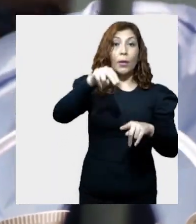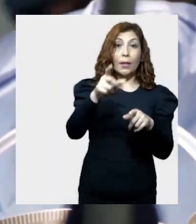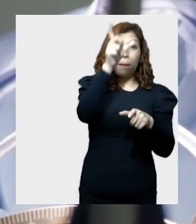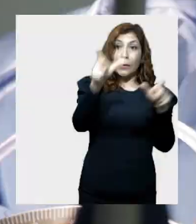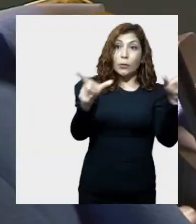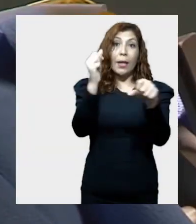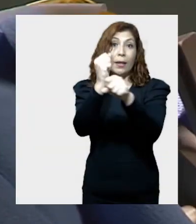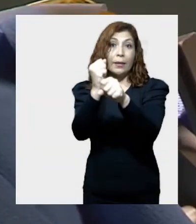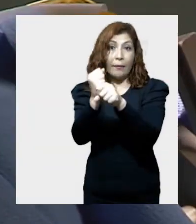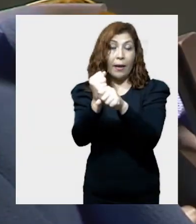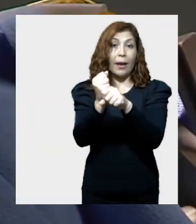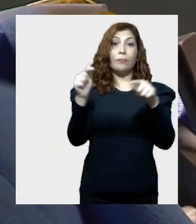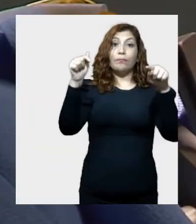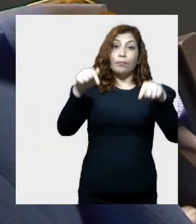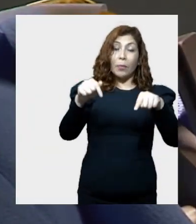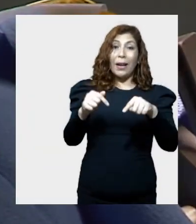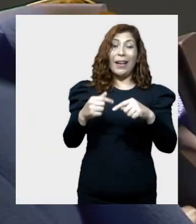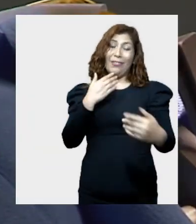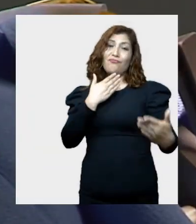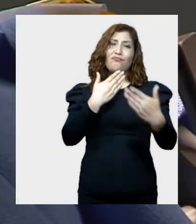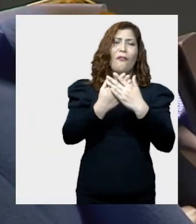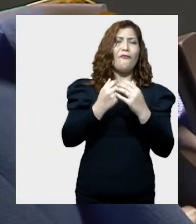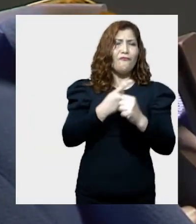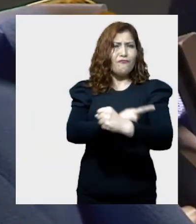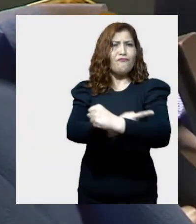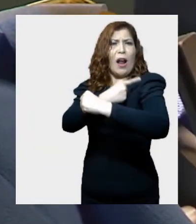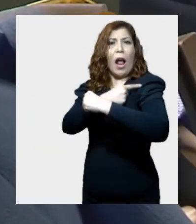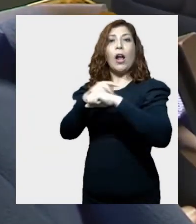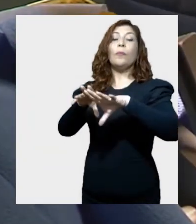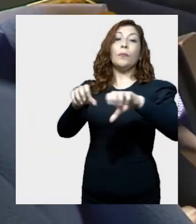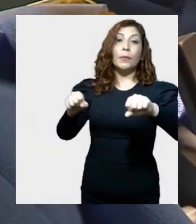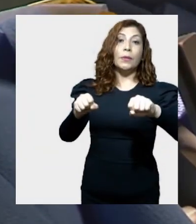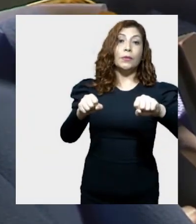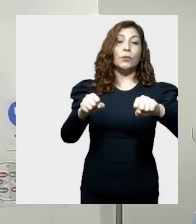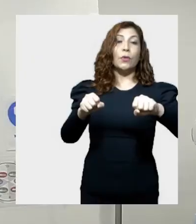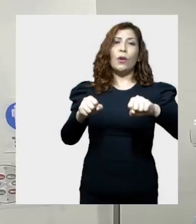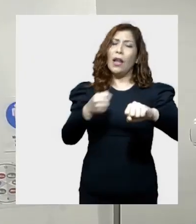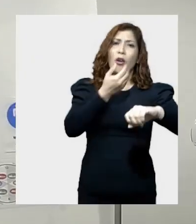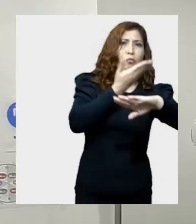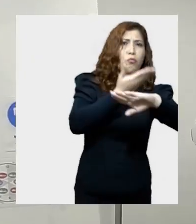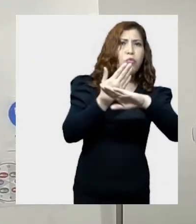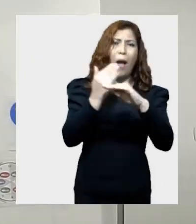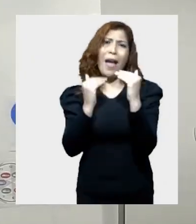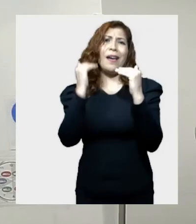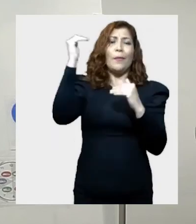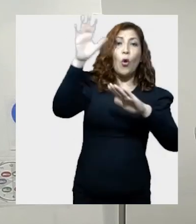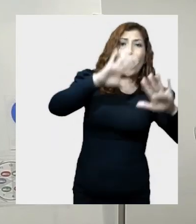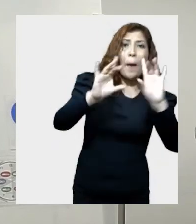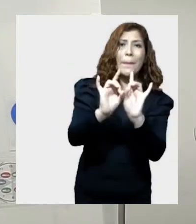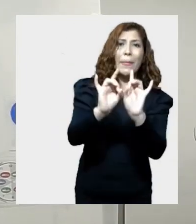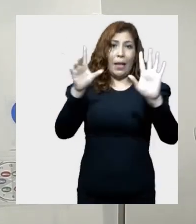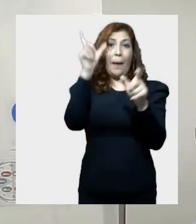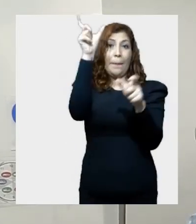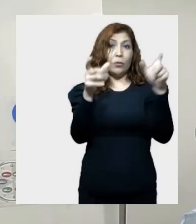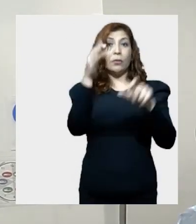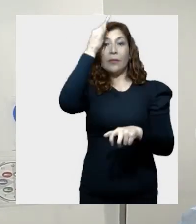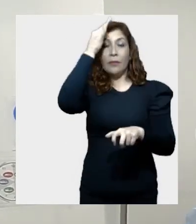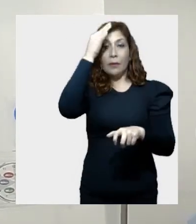equipos, hombres y mujeres que han enfrentado con fortaleza y compromiso la alta demanda por cuidados especializados a